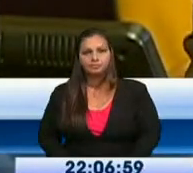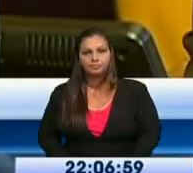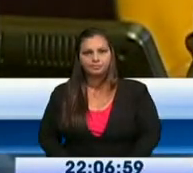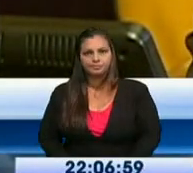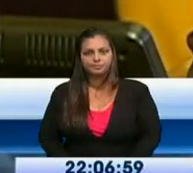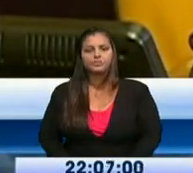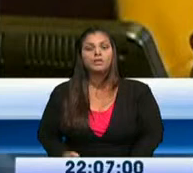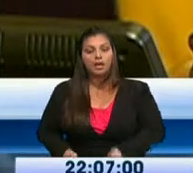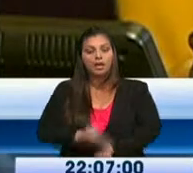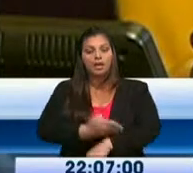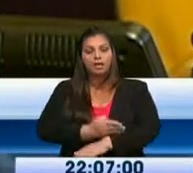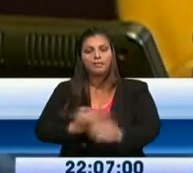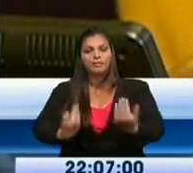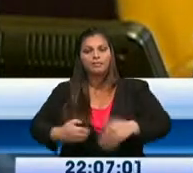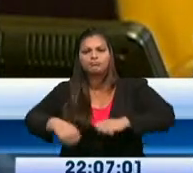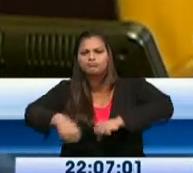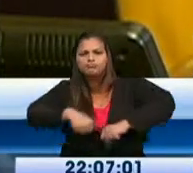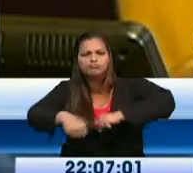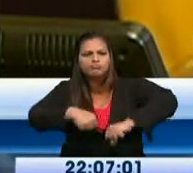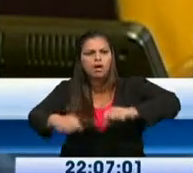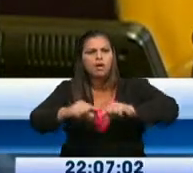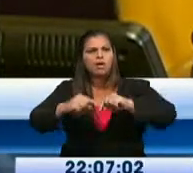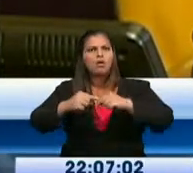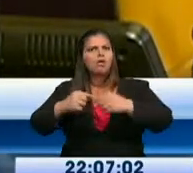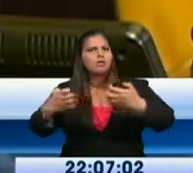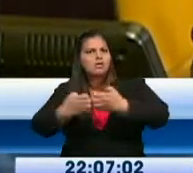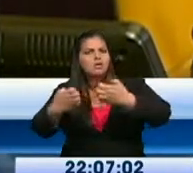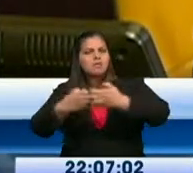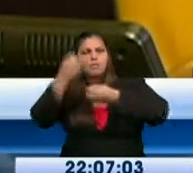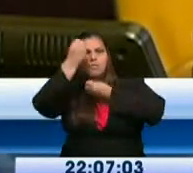están activados los mecanismos de información,